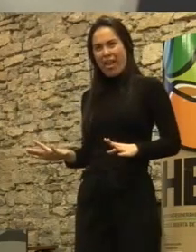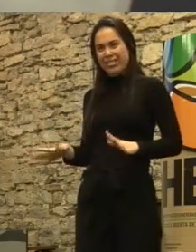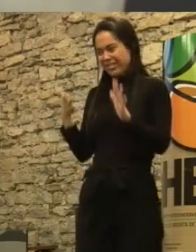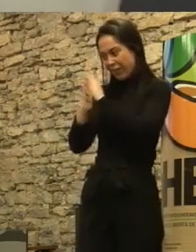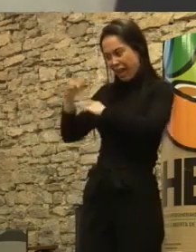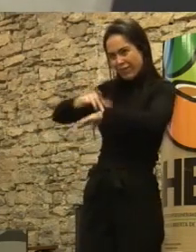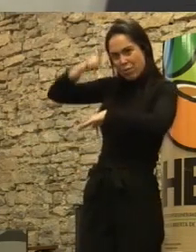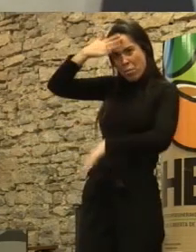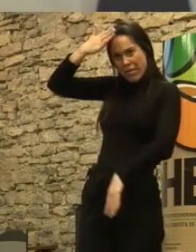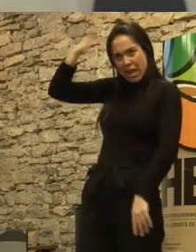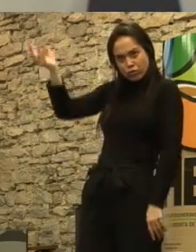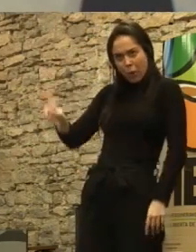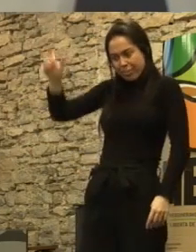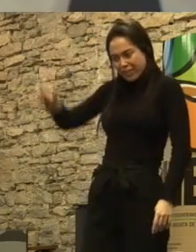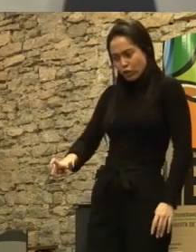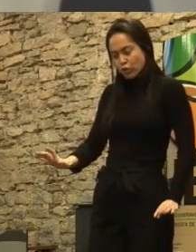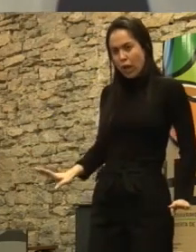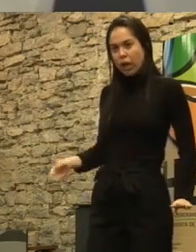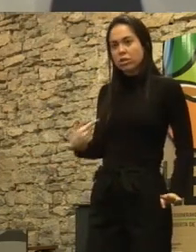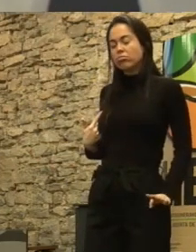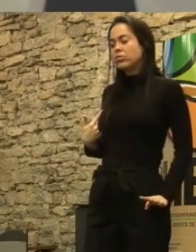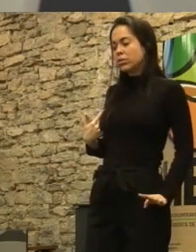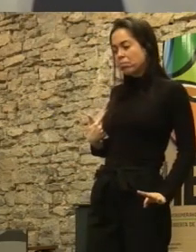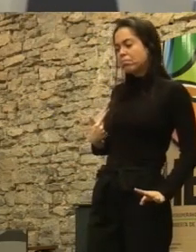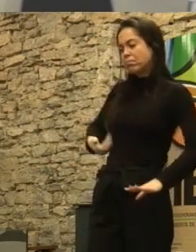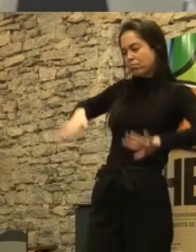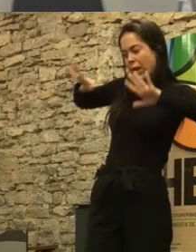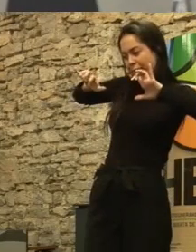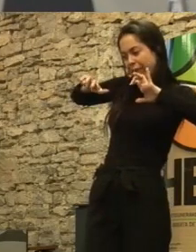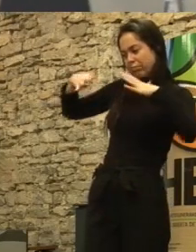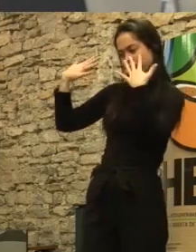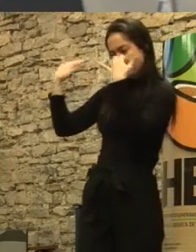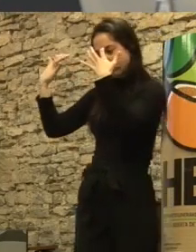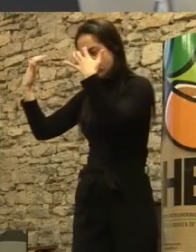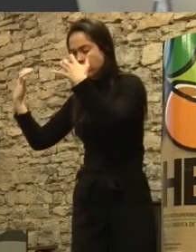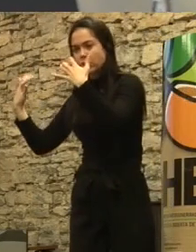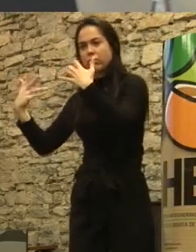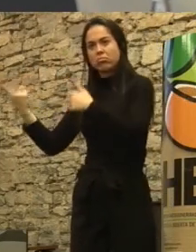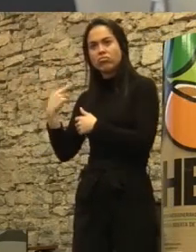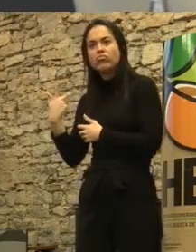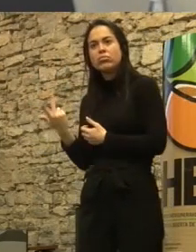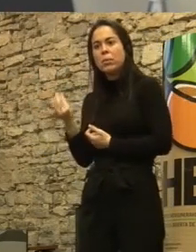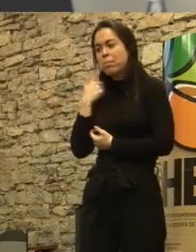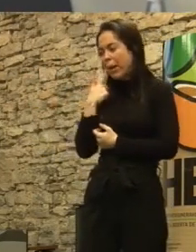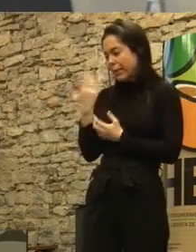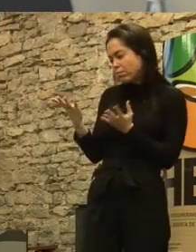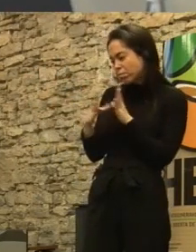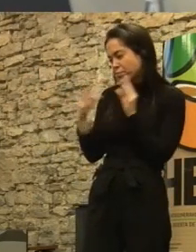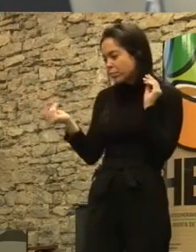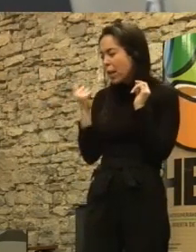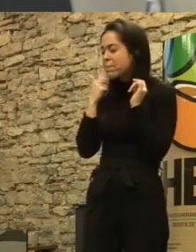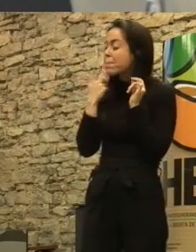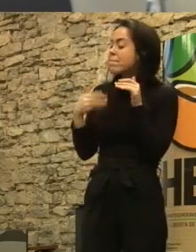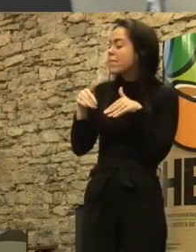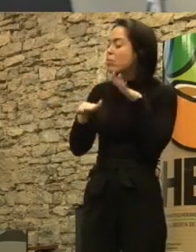yo voy a aprender con él o ella, que es lo que se presenta como el mejor camino.